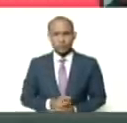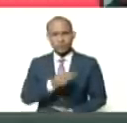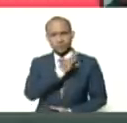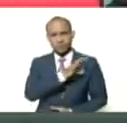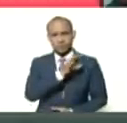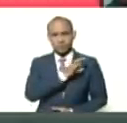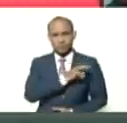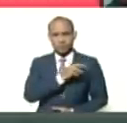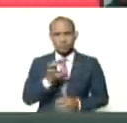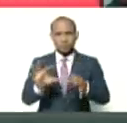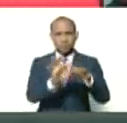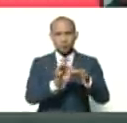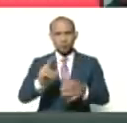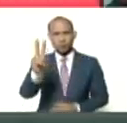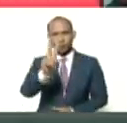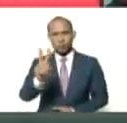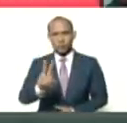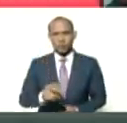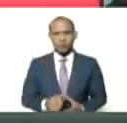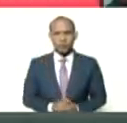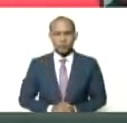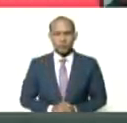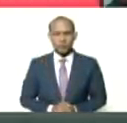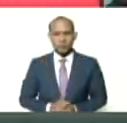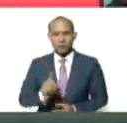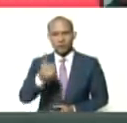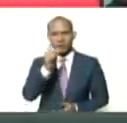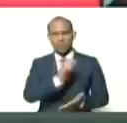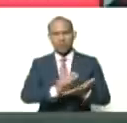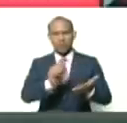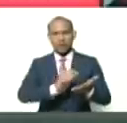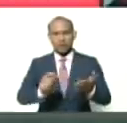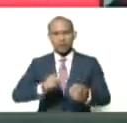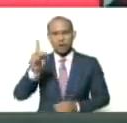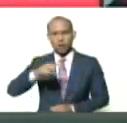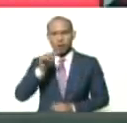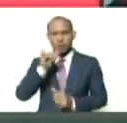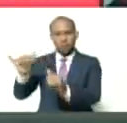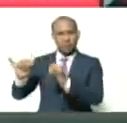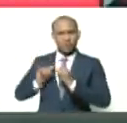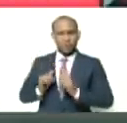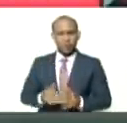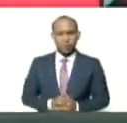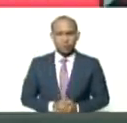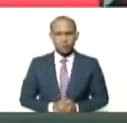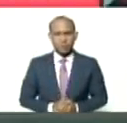Socialista Unido de Venezuela y primer secretario también,